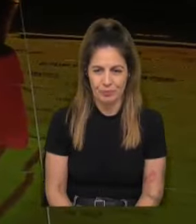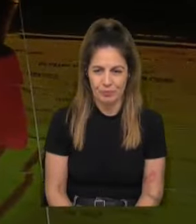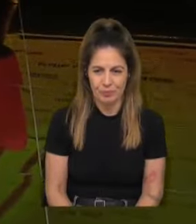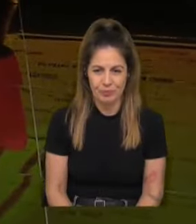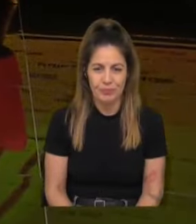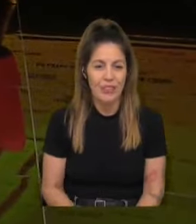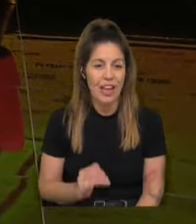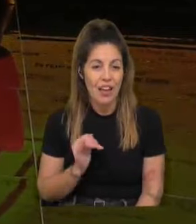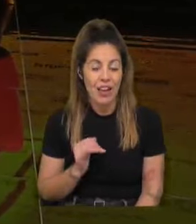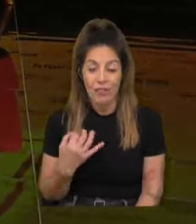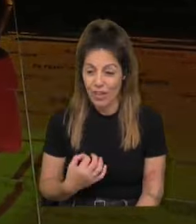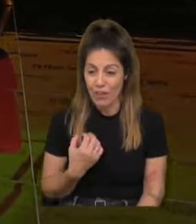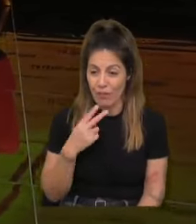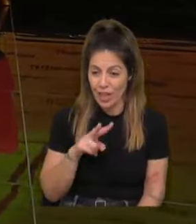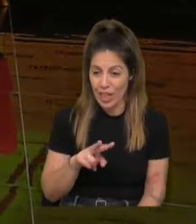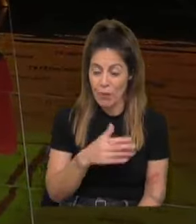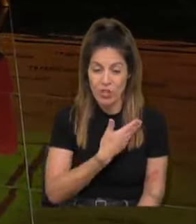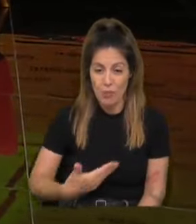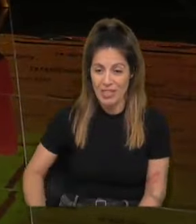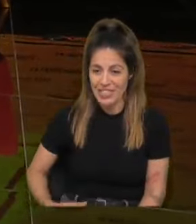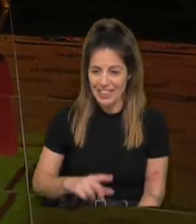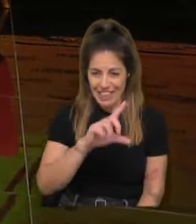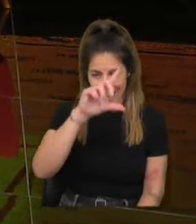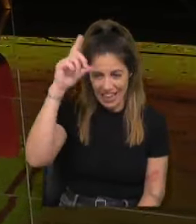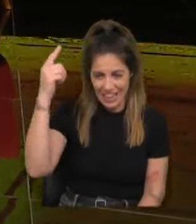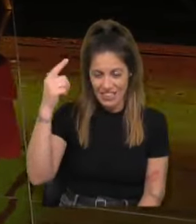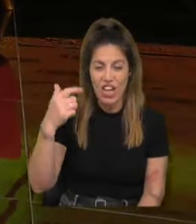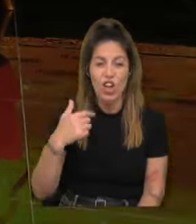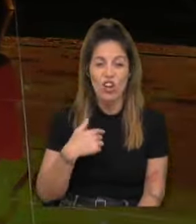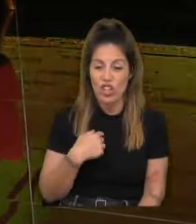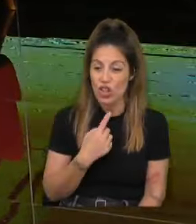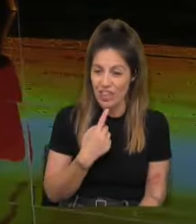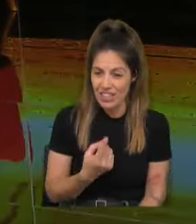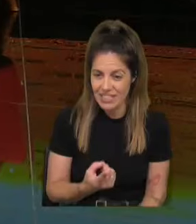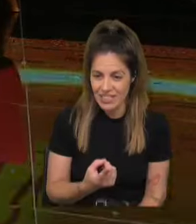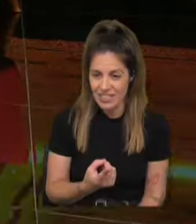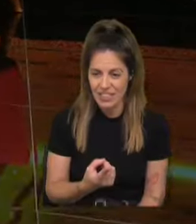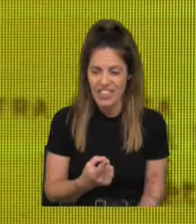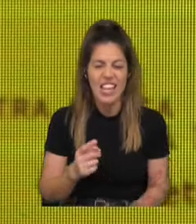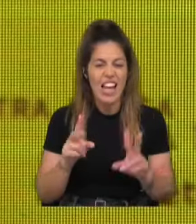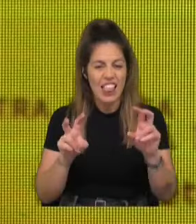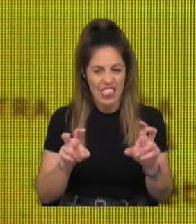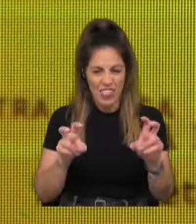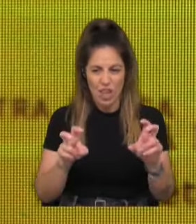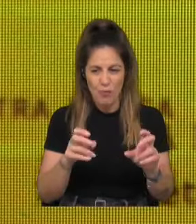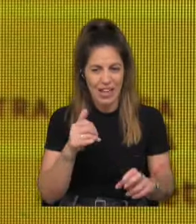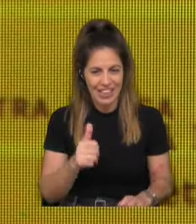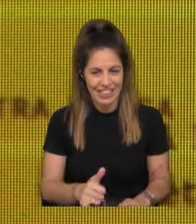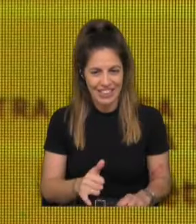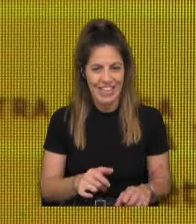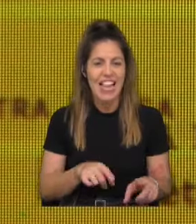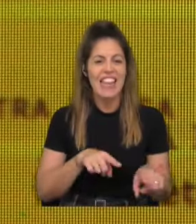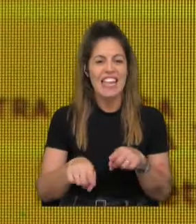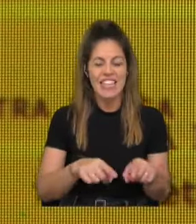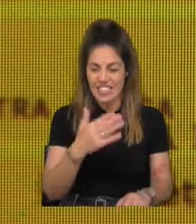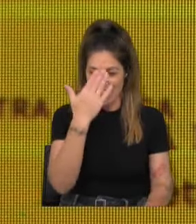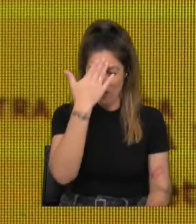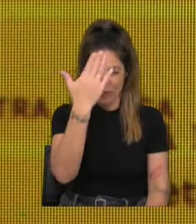bien veíamos ahí Entonces el presidente la calle bueno no lo que iba a decir es que el tema que tiene la dirigencia del